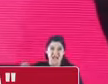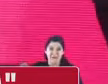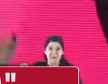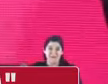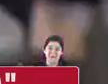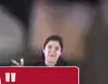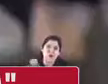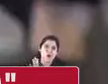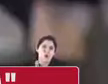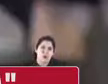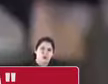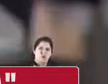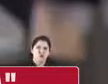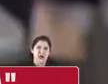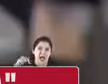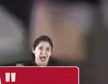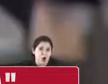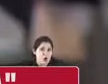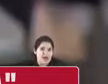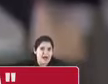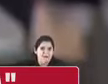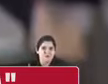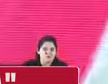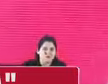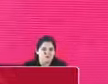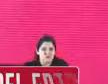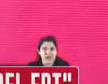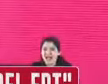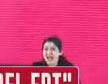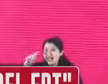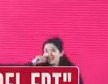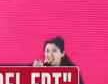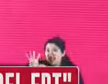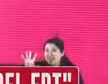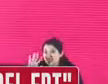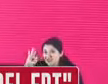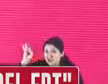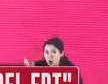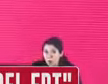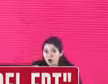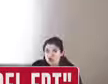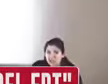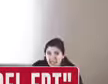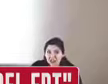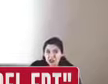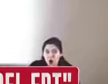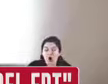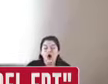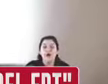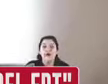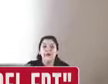el gran jugador que está jugando ahora se lleva el 75% de lo que produce